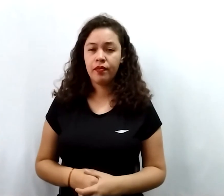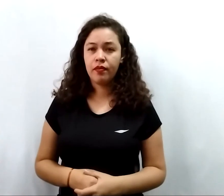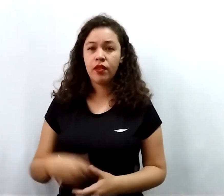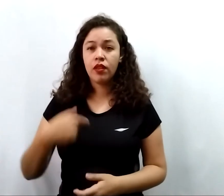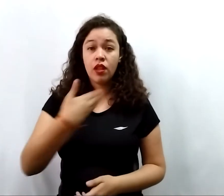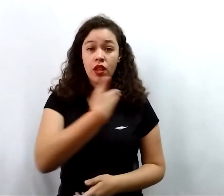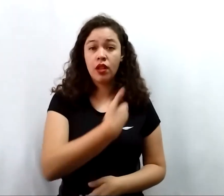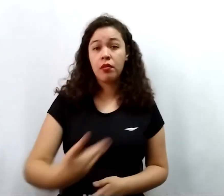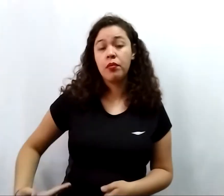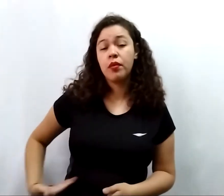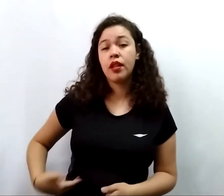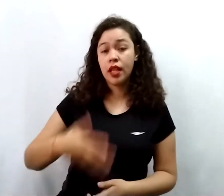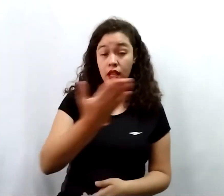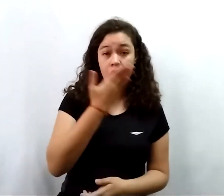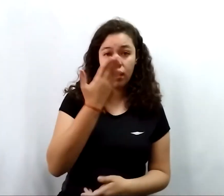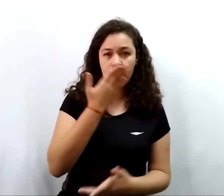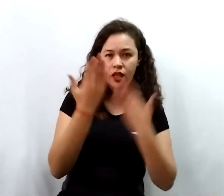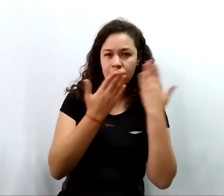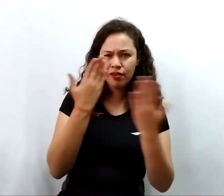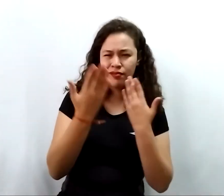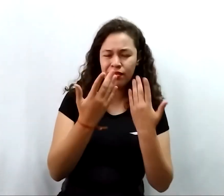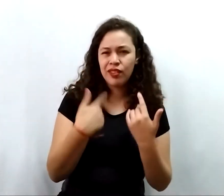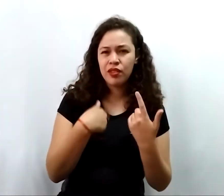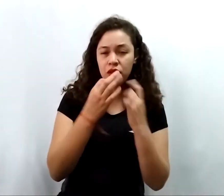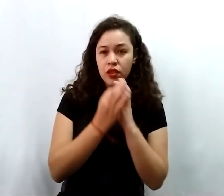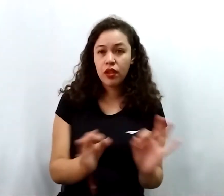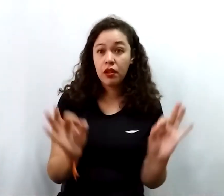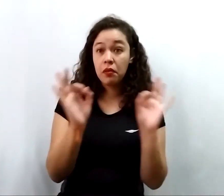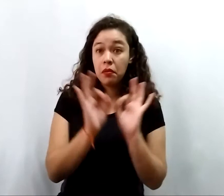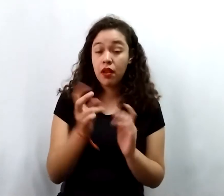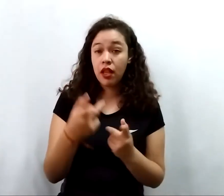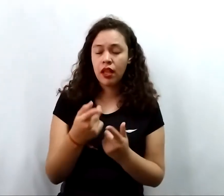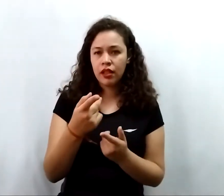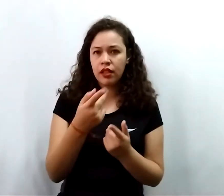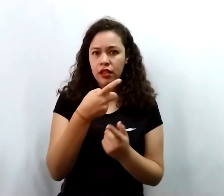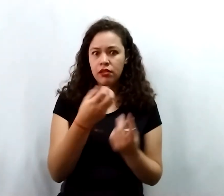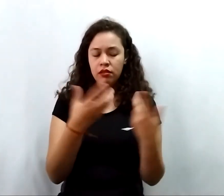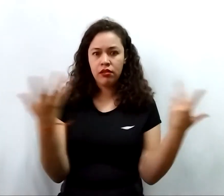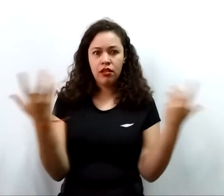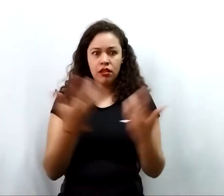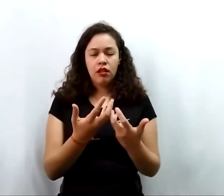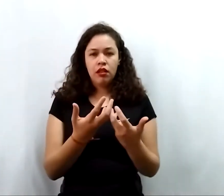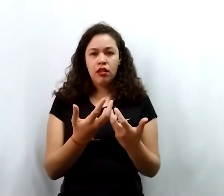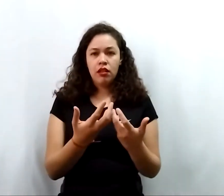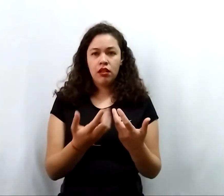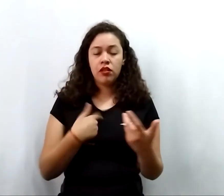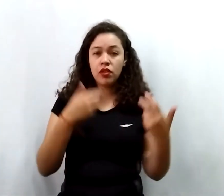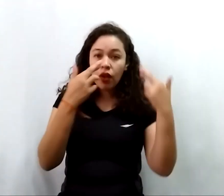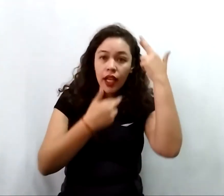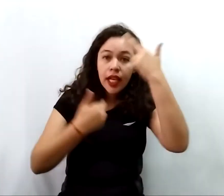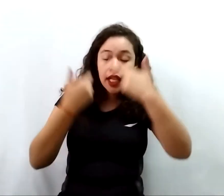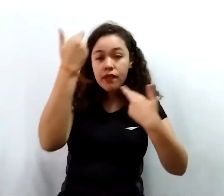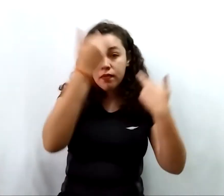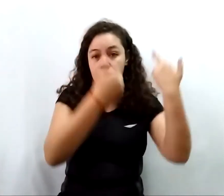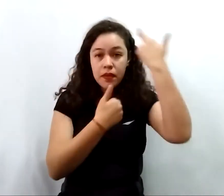presidenta de academia, me doy cuenta de la importancia que tiene ese puesto. en donde reviso todas estas